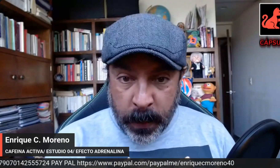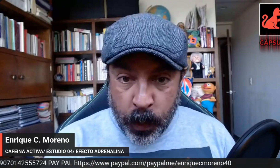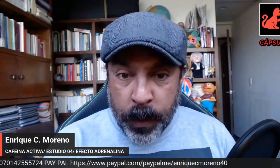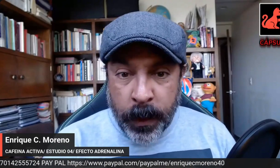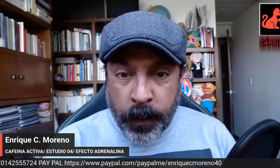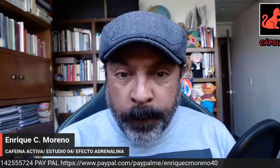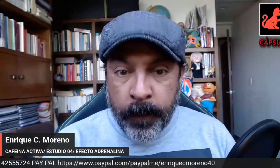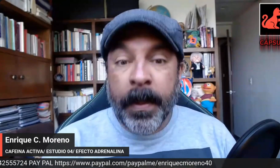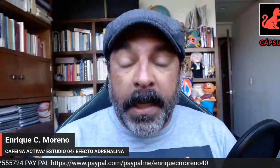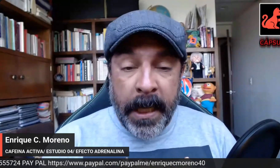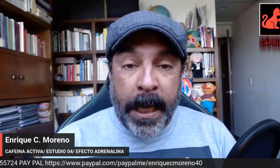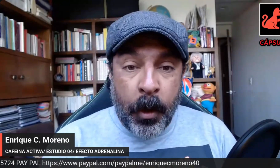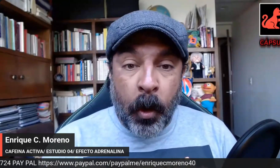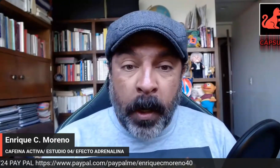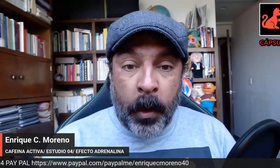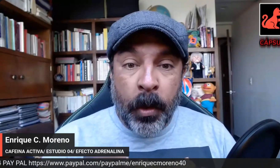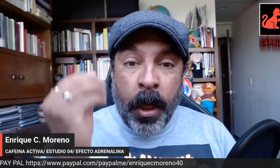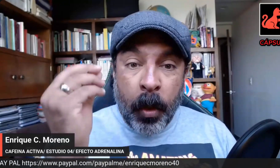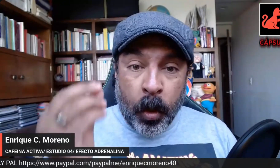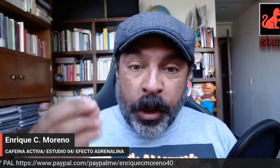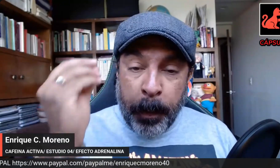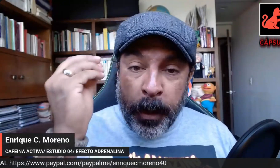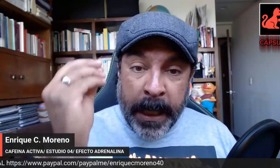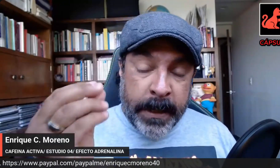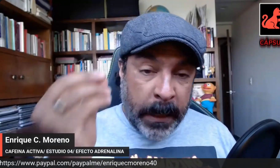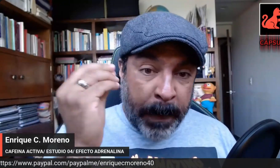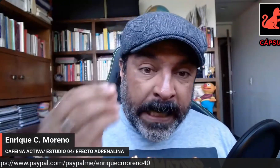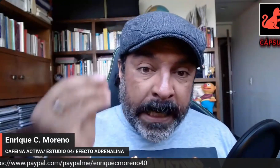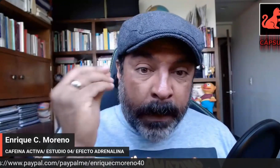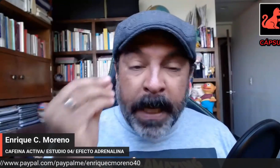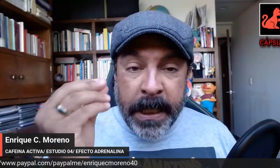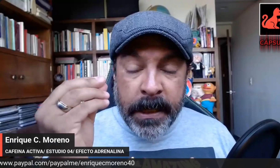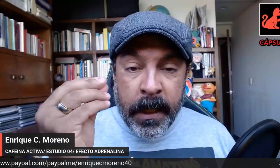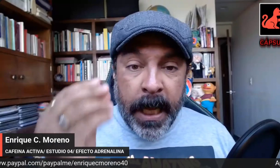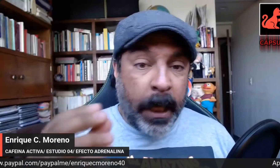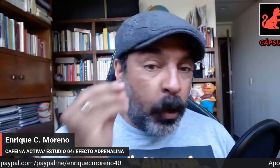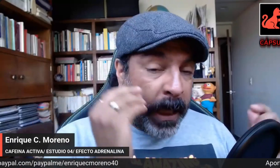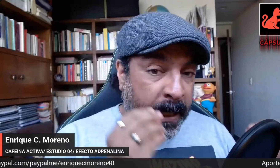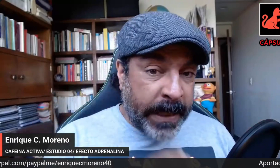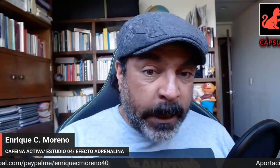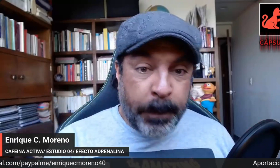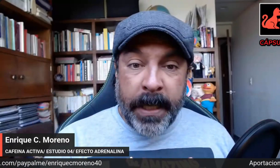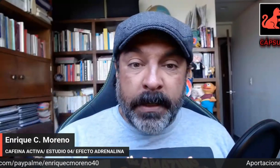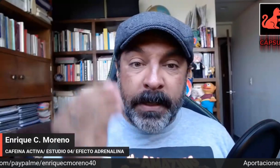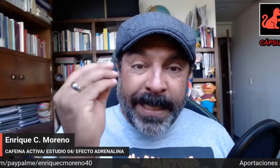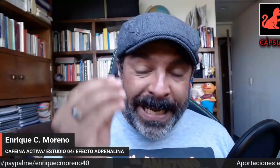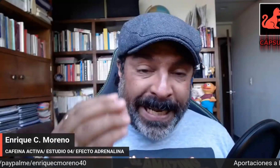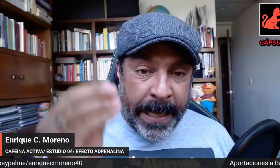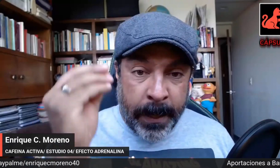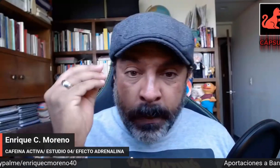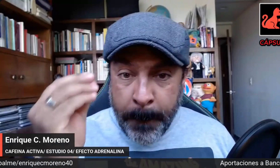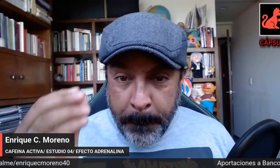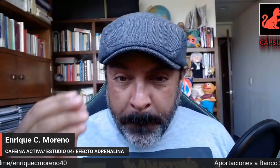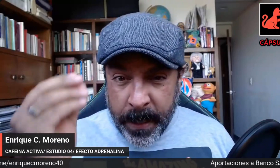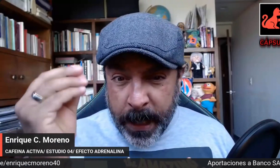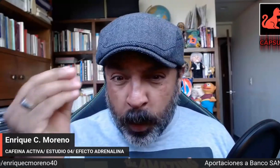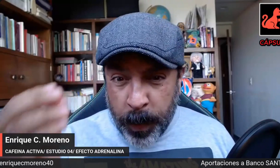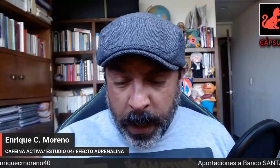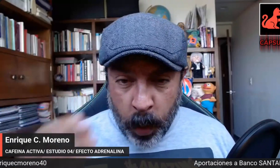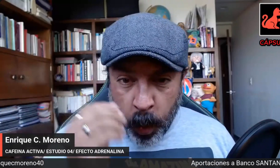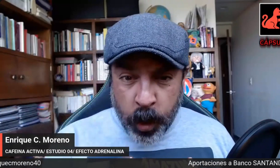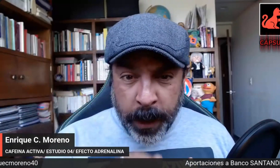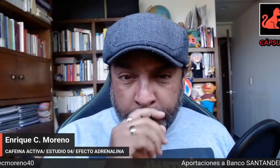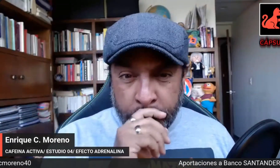parte de Estados Unidos. Y de ahí colocaron un tipo de arancel para cada país, en donde 6 países, Canadá,